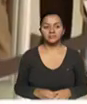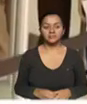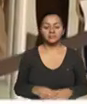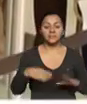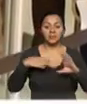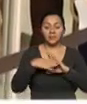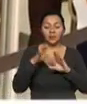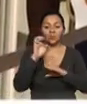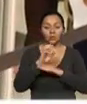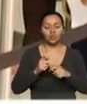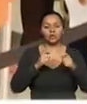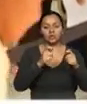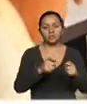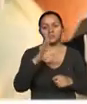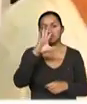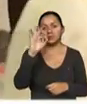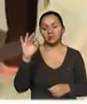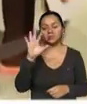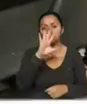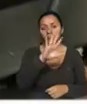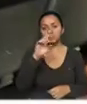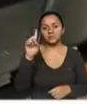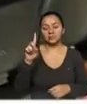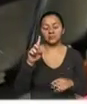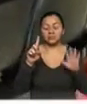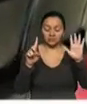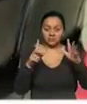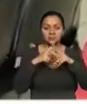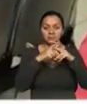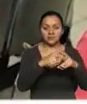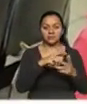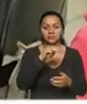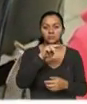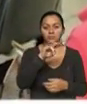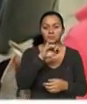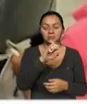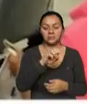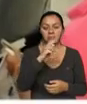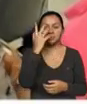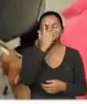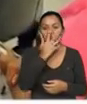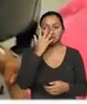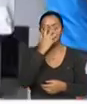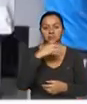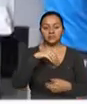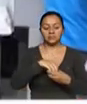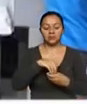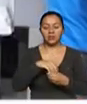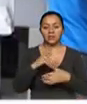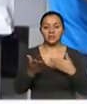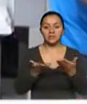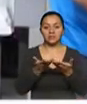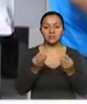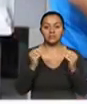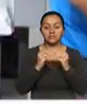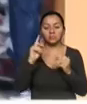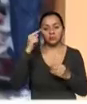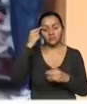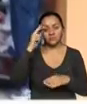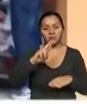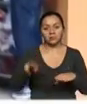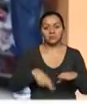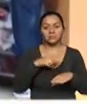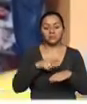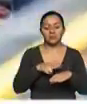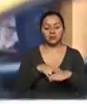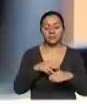Banecuador ha otorgado 556 créditos en Muisne, en la provincia de Esmeraldas, como parte de las acciones del Gobierno Nacional para